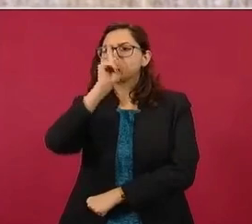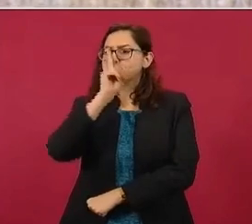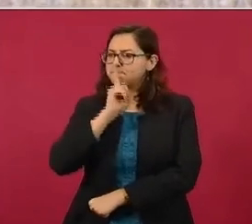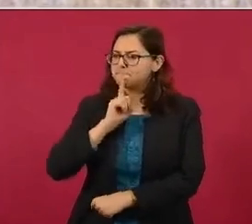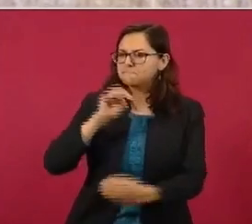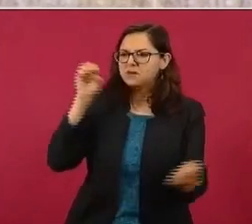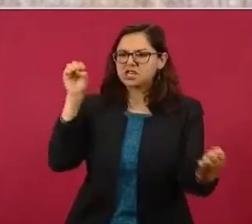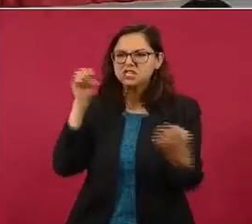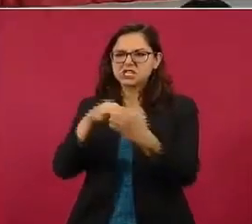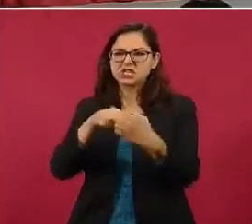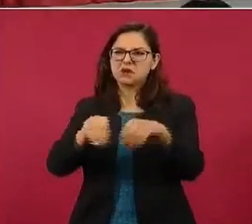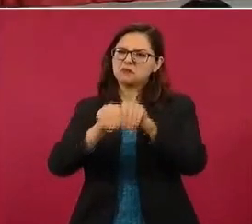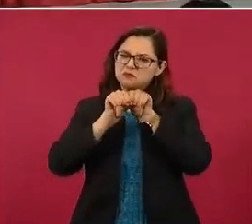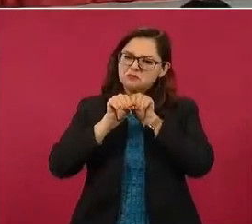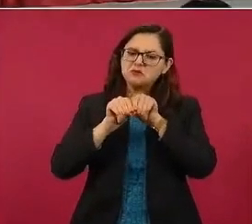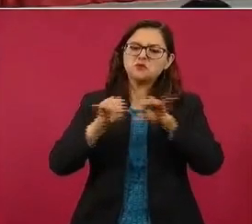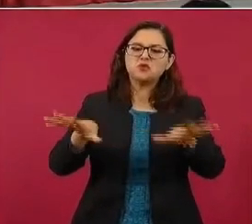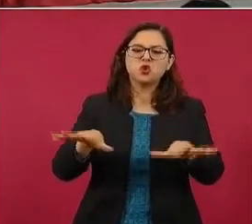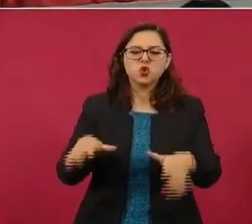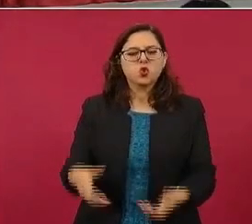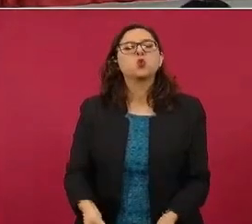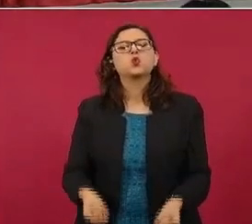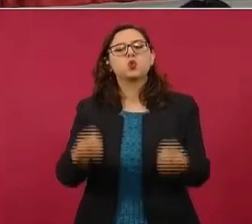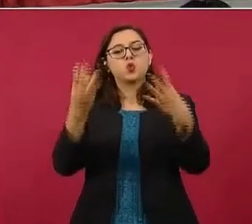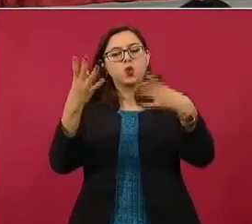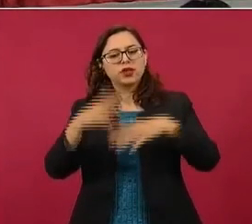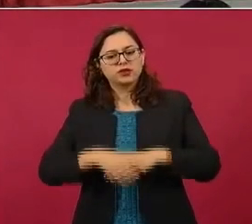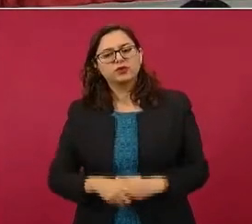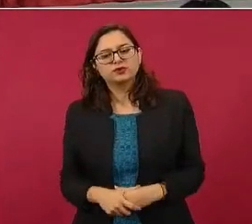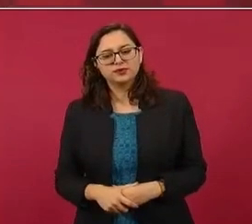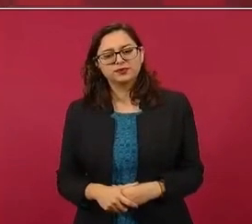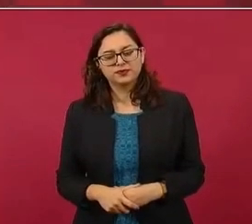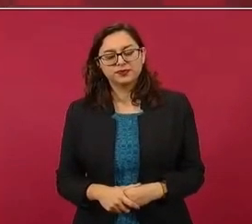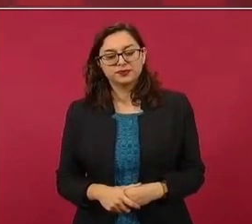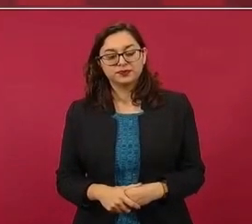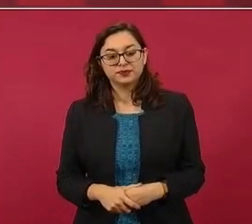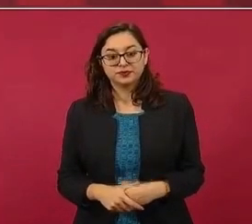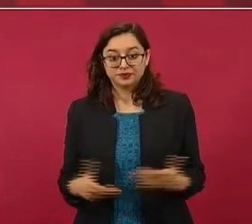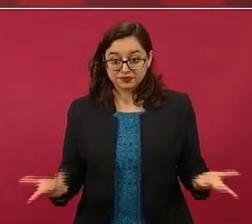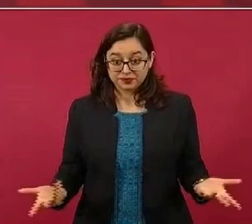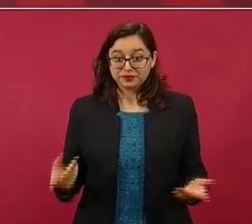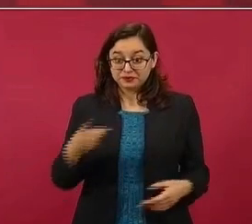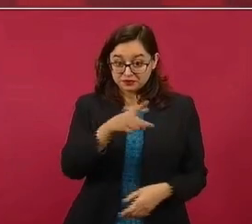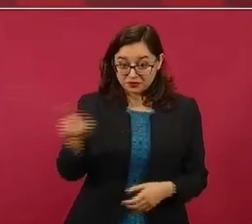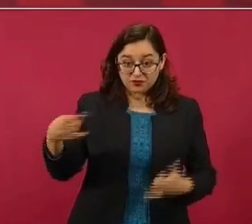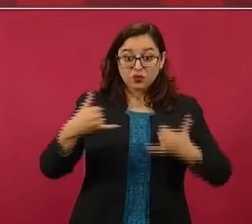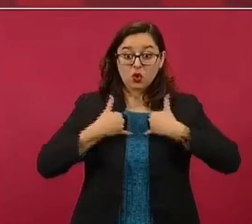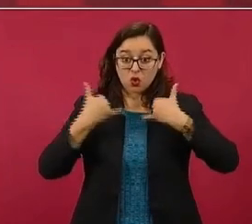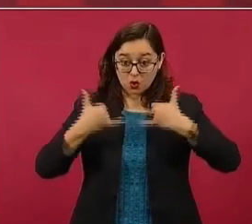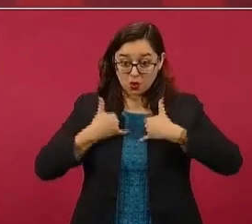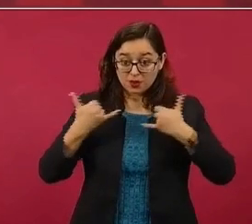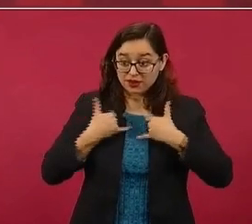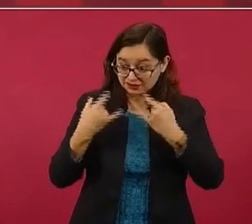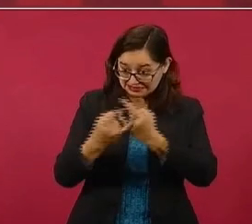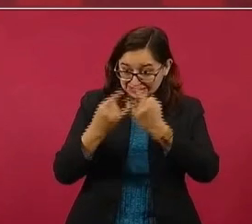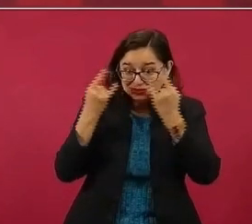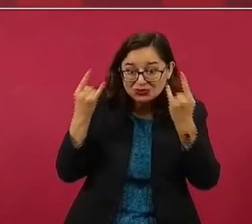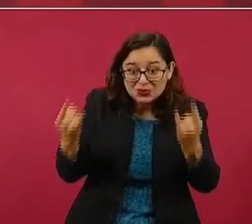que le den una repasada a la historia de los partidos políticos en